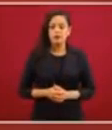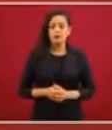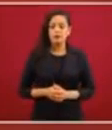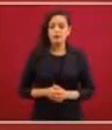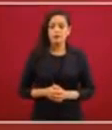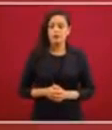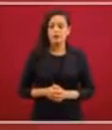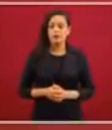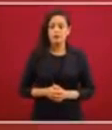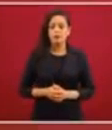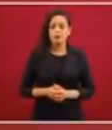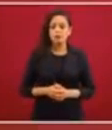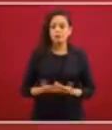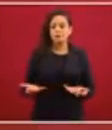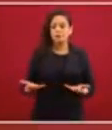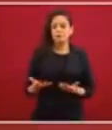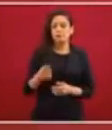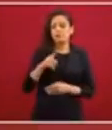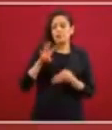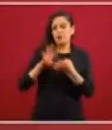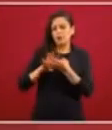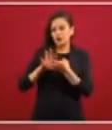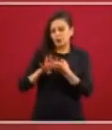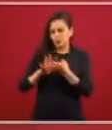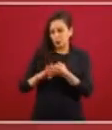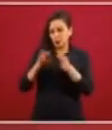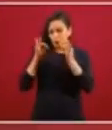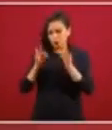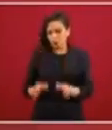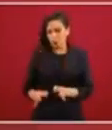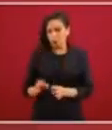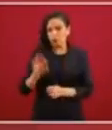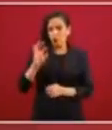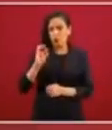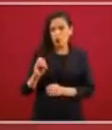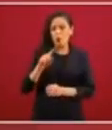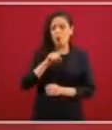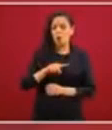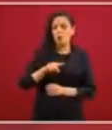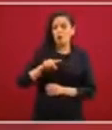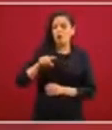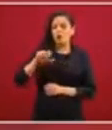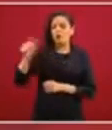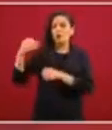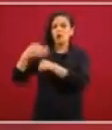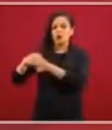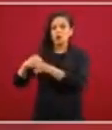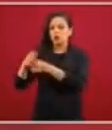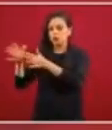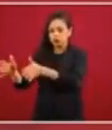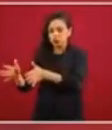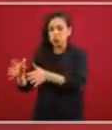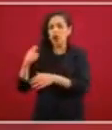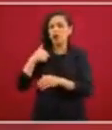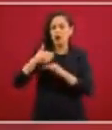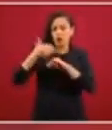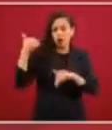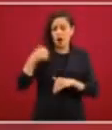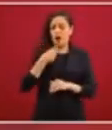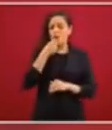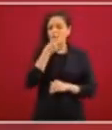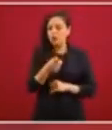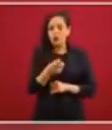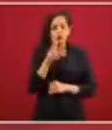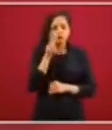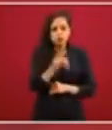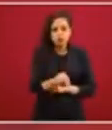reclusión, ya sea reclusorios preventivos o prisiones penales. En ese momento contesté que no, porque todavía